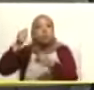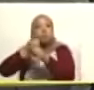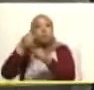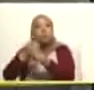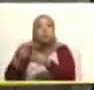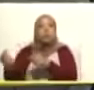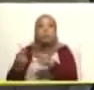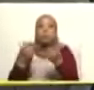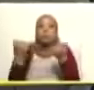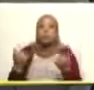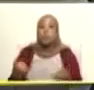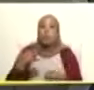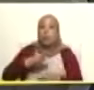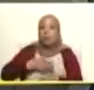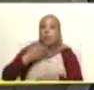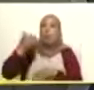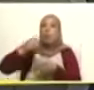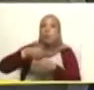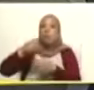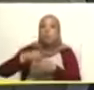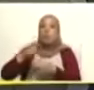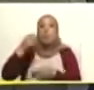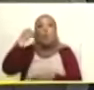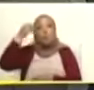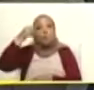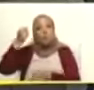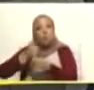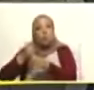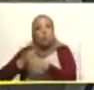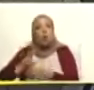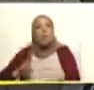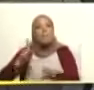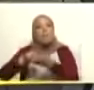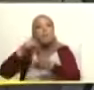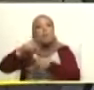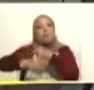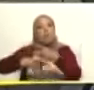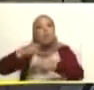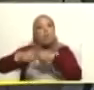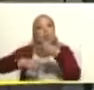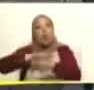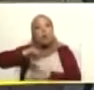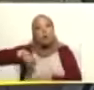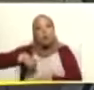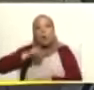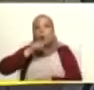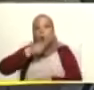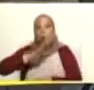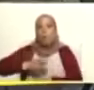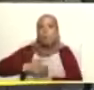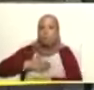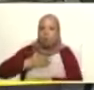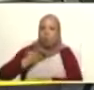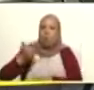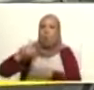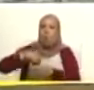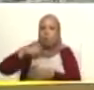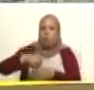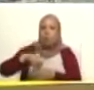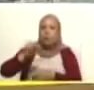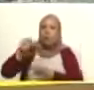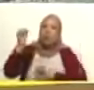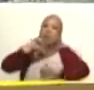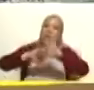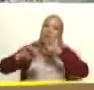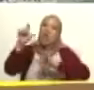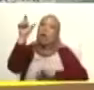en el liceo podemos emitir una opinión, podemos participar en ese proceso, nuestros abuelos, los que sí pueden votar, tienen que salir a defender